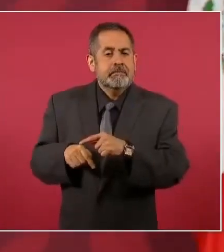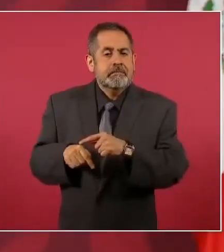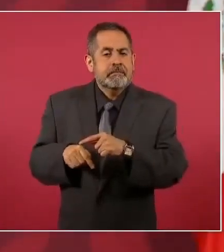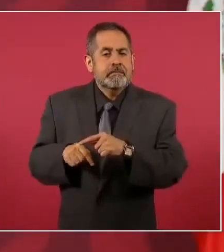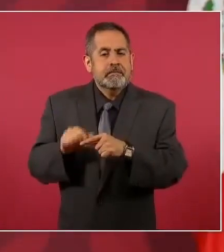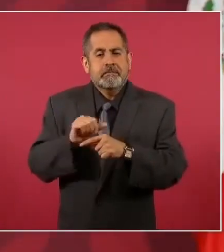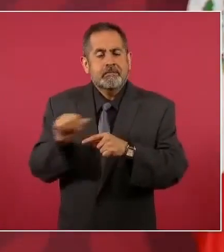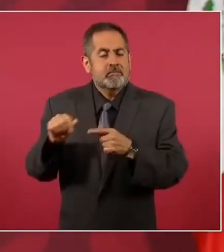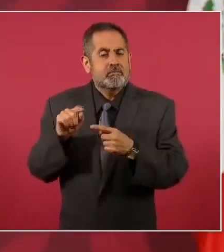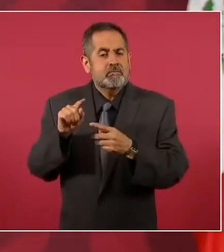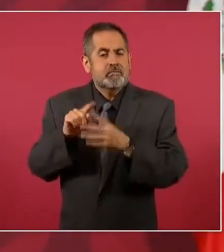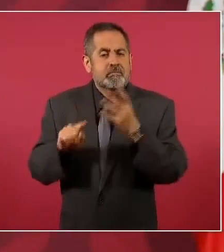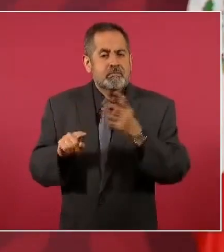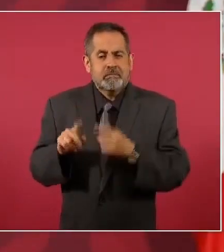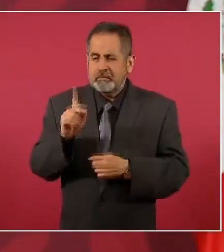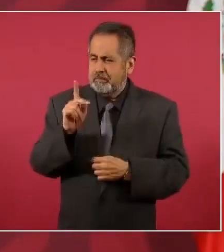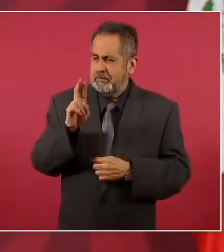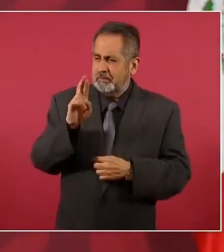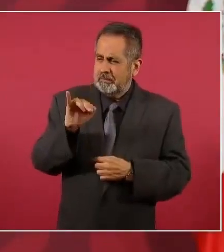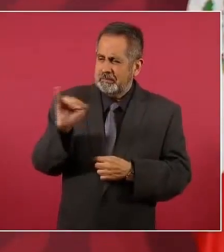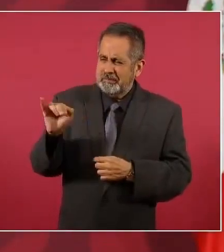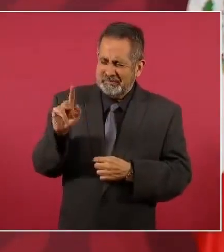a los priistas,